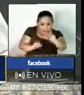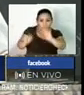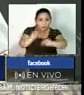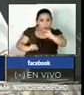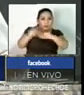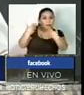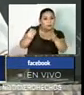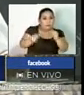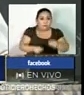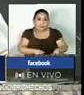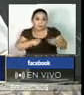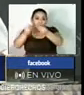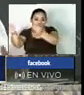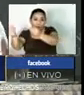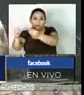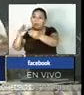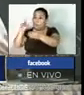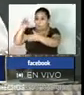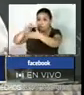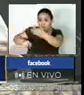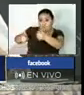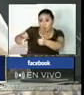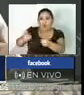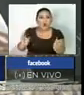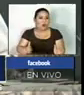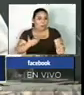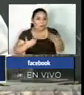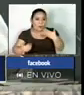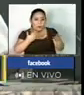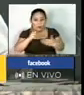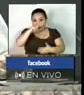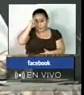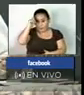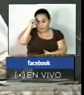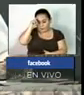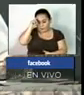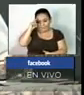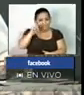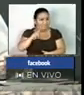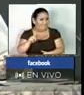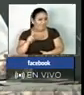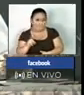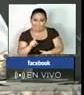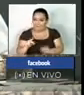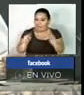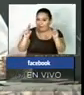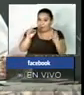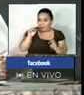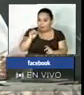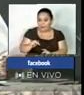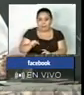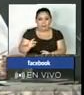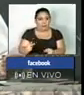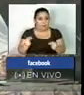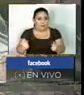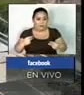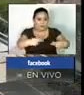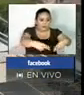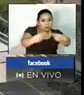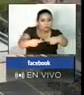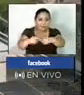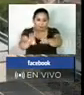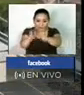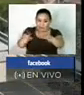poderlo publicar y decirles cómo vamos a hacer, porque no es tan fácil el tema de la apertura de aeropuertos.